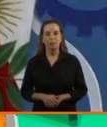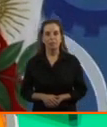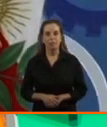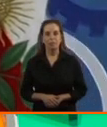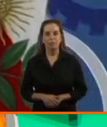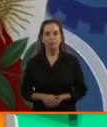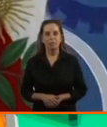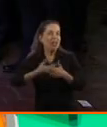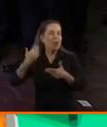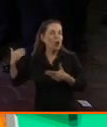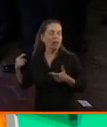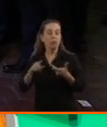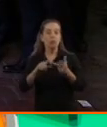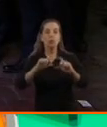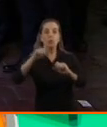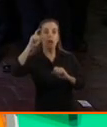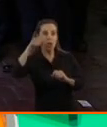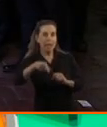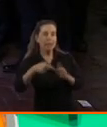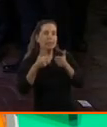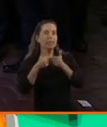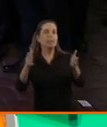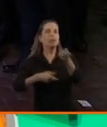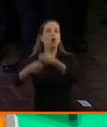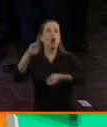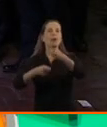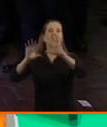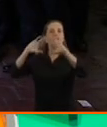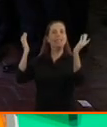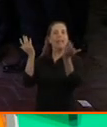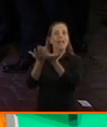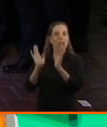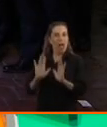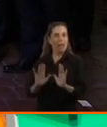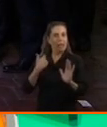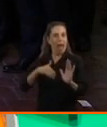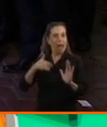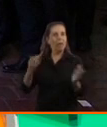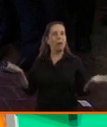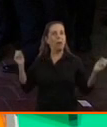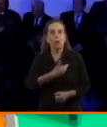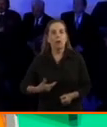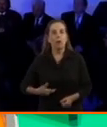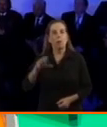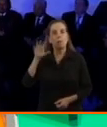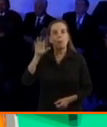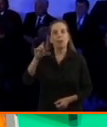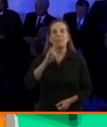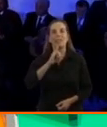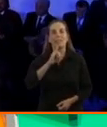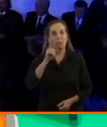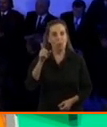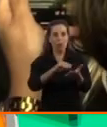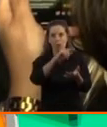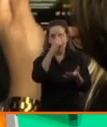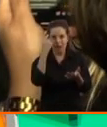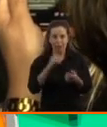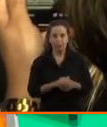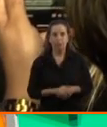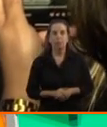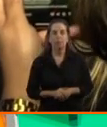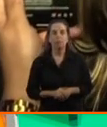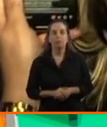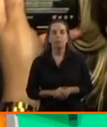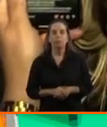pero si me permite, a mí me parece más interesante es cómo algo que ya existe es puesto como una especie de novedad, ¿no? Eso me